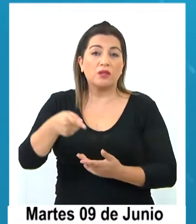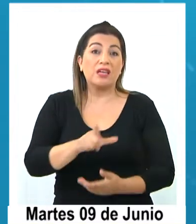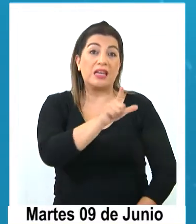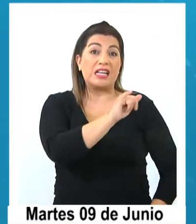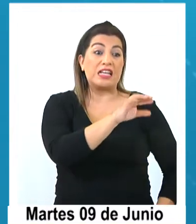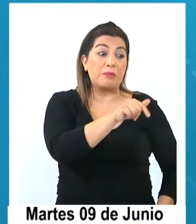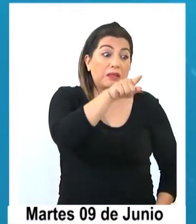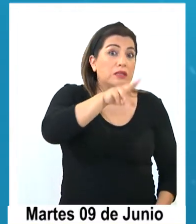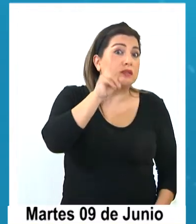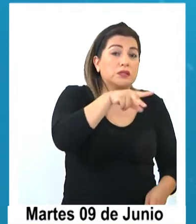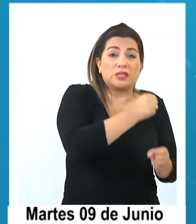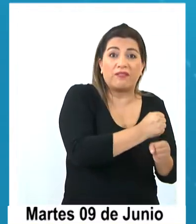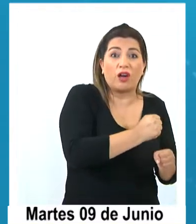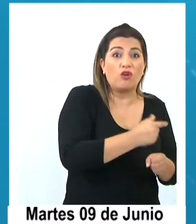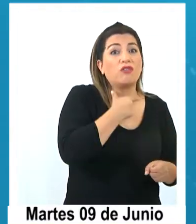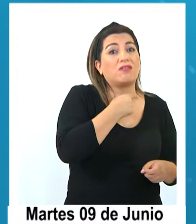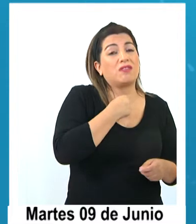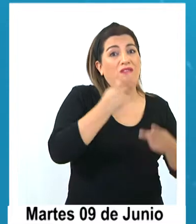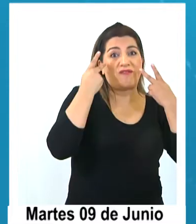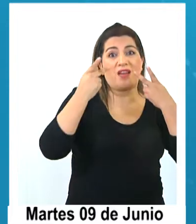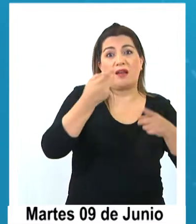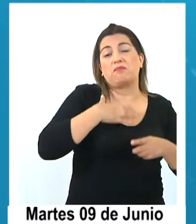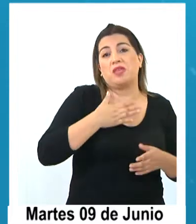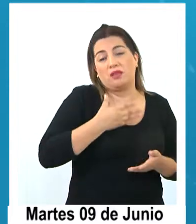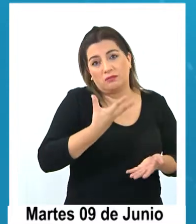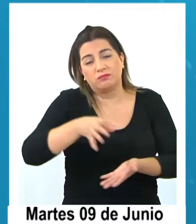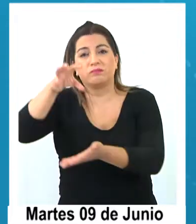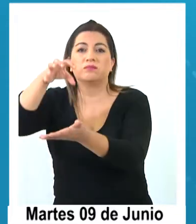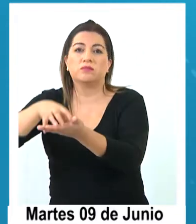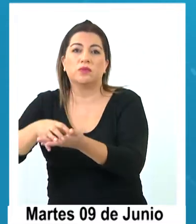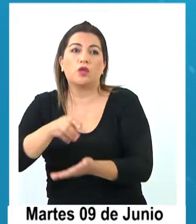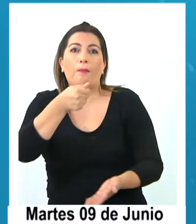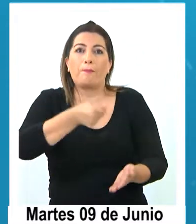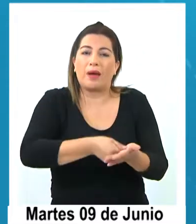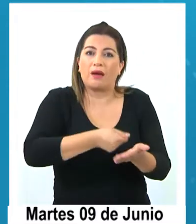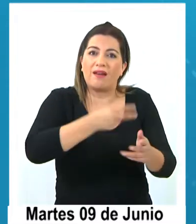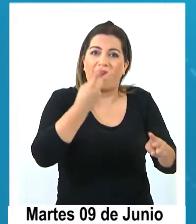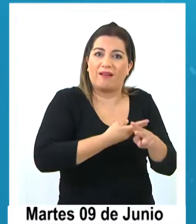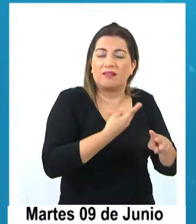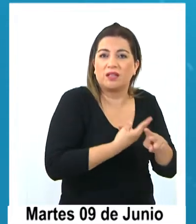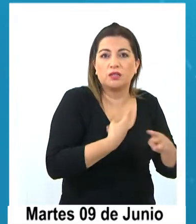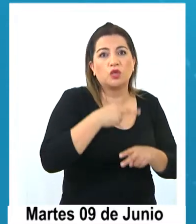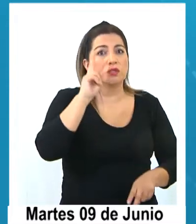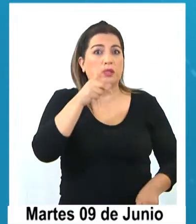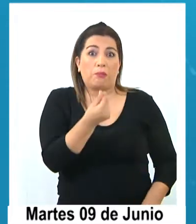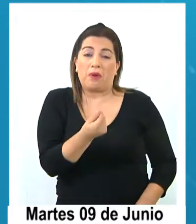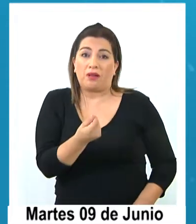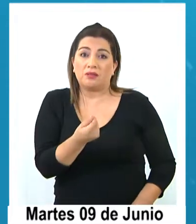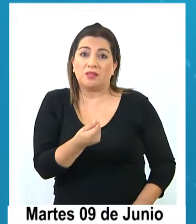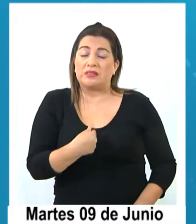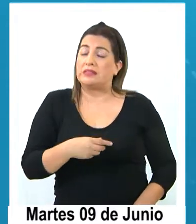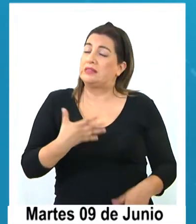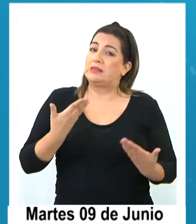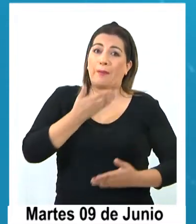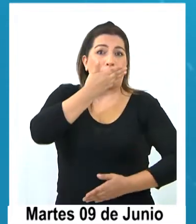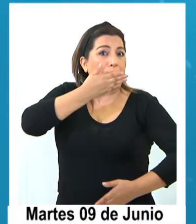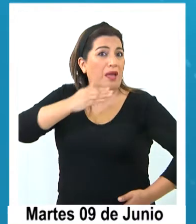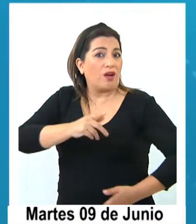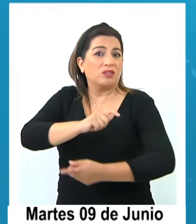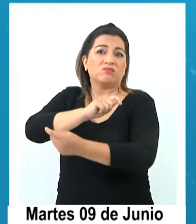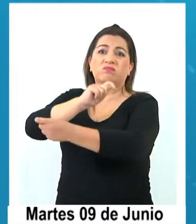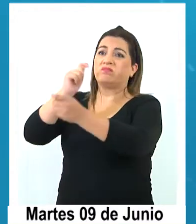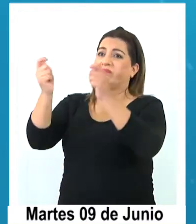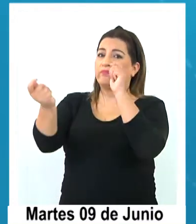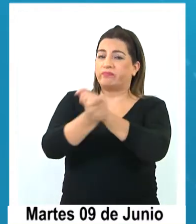Porque en Lima perdió sus empleos, no tenían cómo pagar el alquiler, la luz, sin dinero. Se vieron obligados, forzados